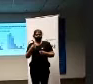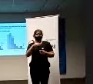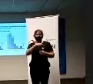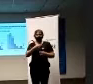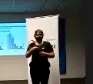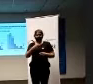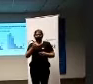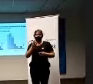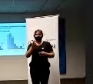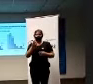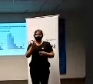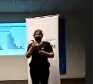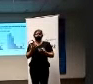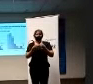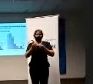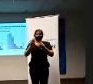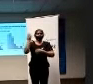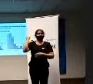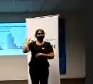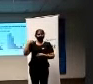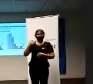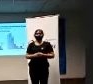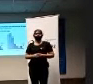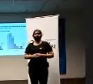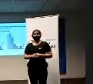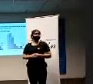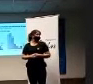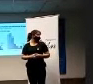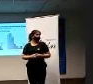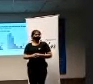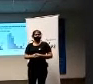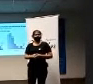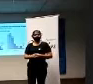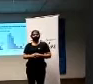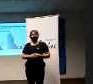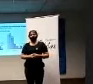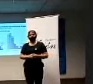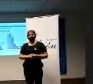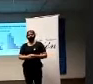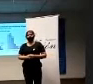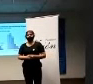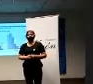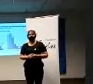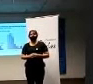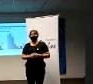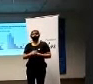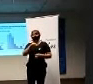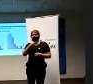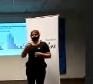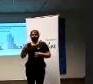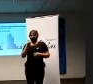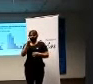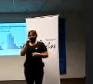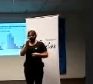bien que la semana 7 teníamos 3.000 casos, pero ya después cuando fueron disminuyendo,